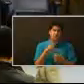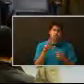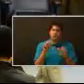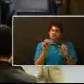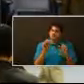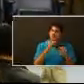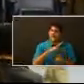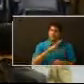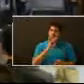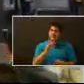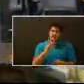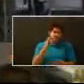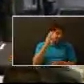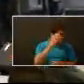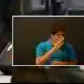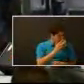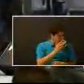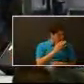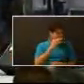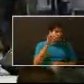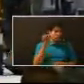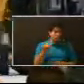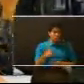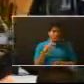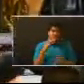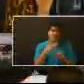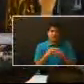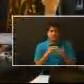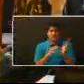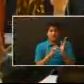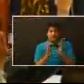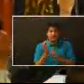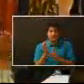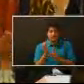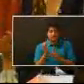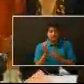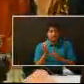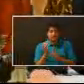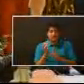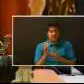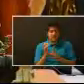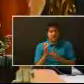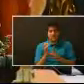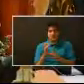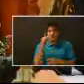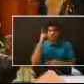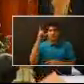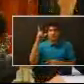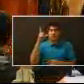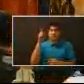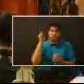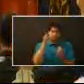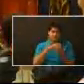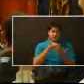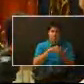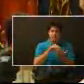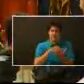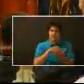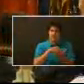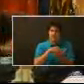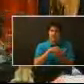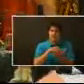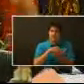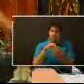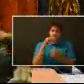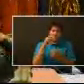quedar avergonzados. Hoy en el nombre de Jesús, Señor, te lo pedimos